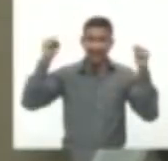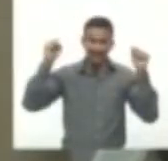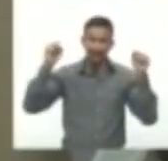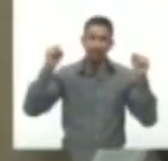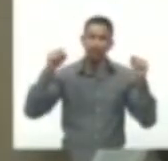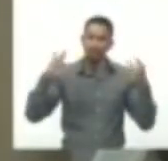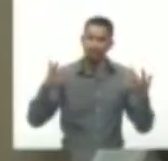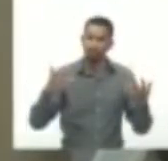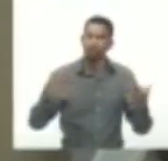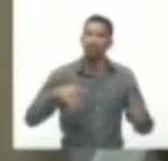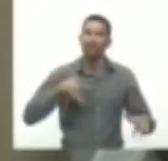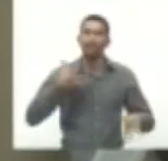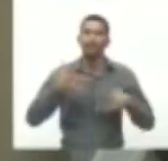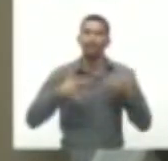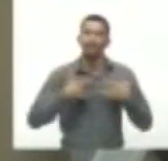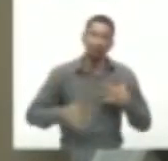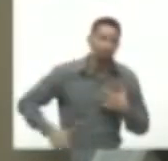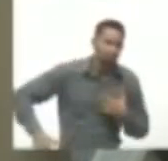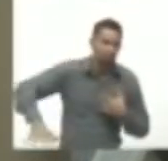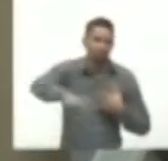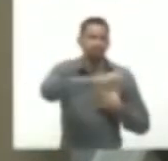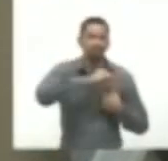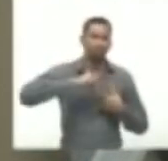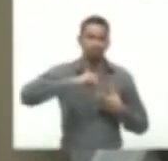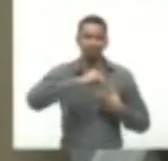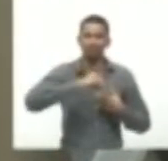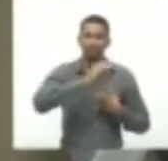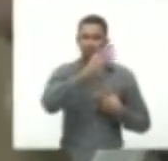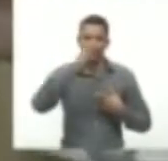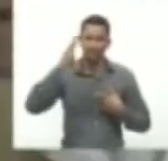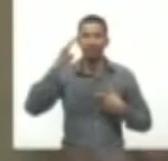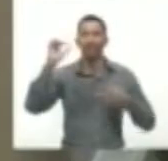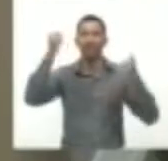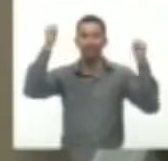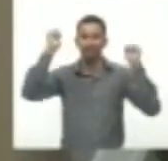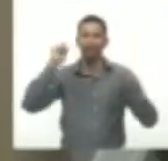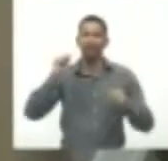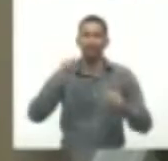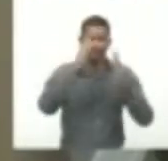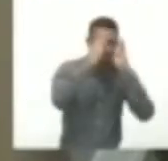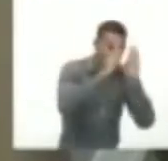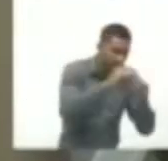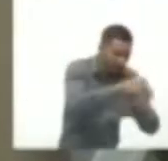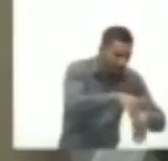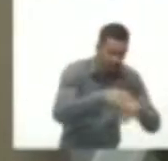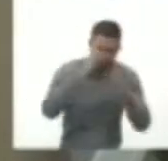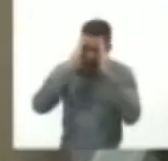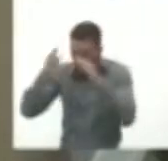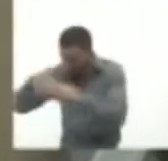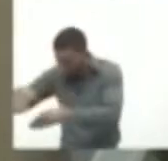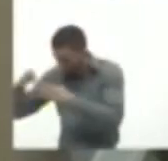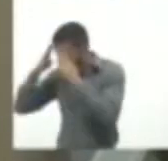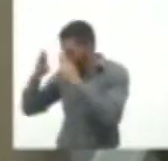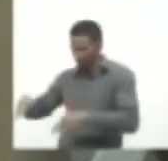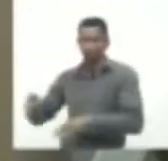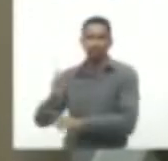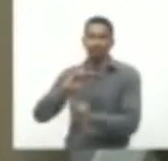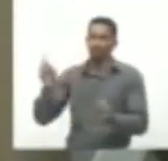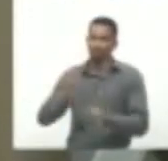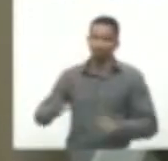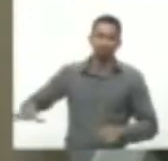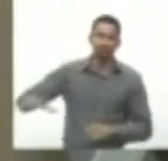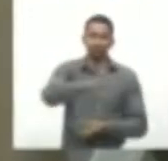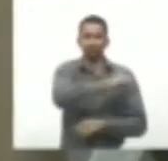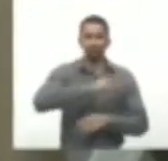un solo carnaval. Entonces nosotros no podíamos regular para solo lo que pase en la vía 40 o solo lo que pase en la 17. Inclusive